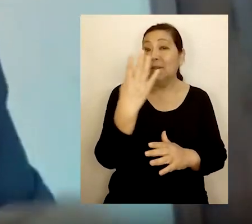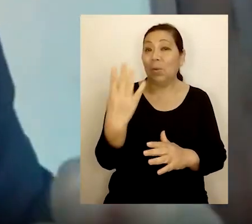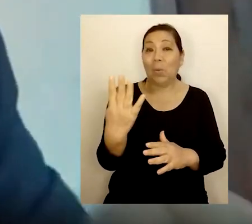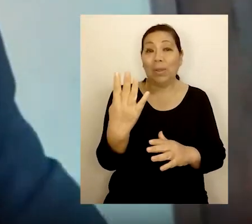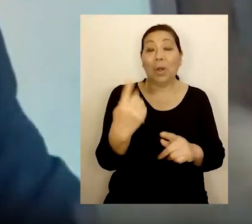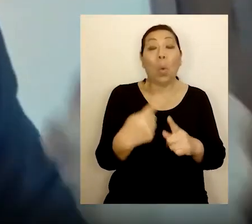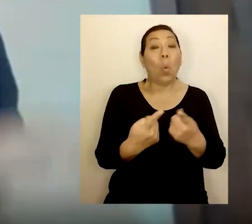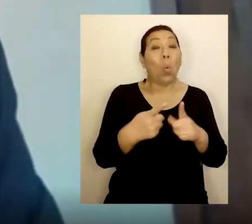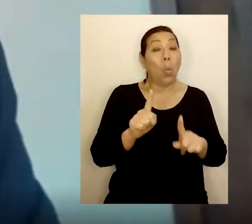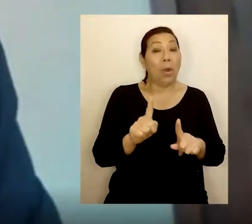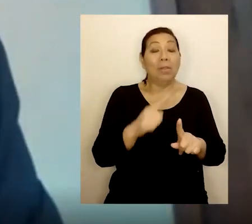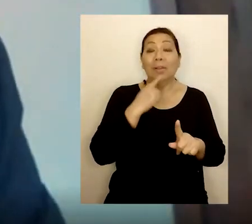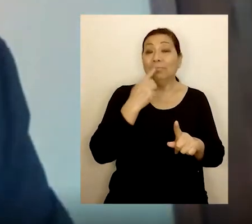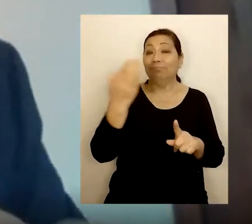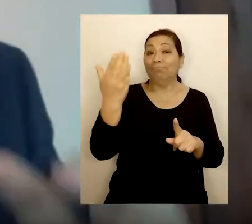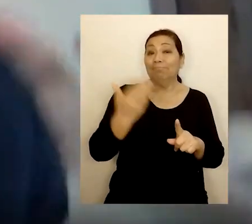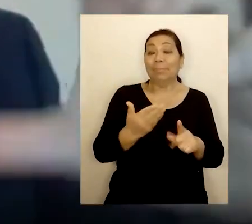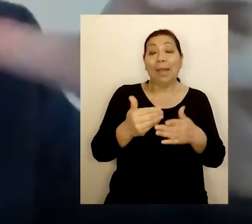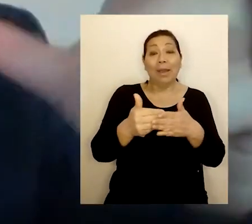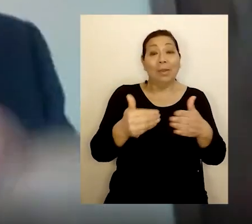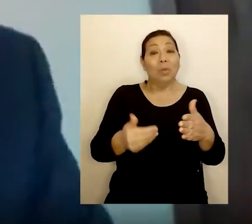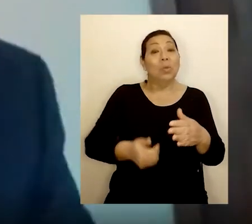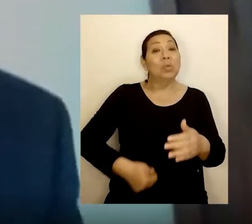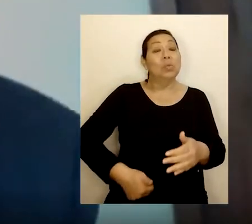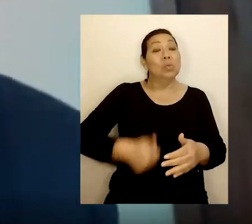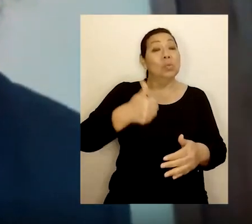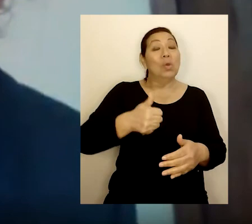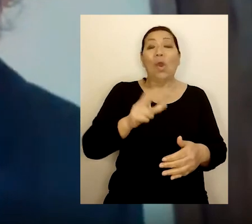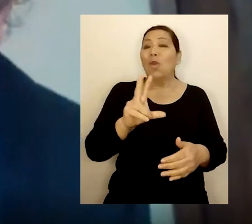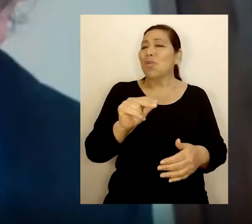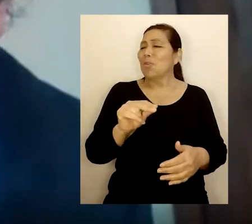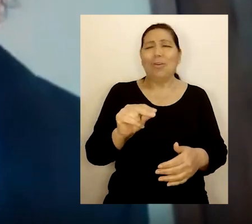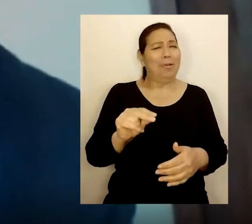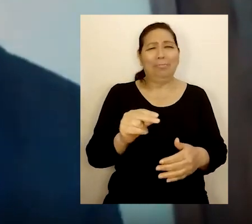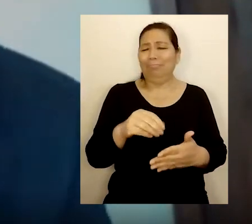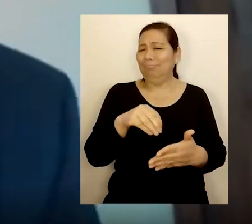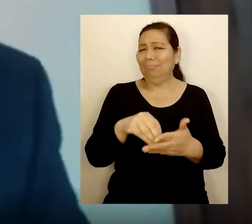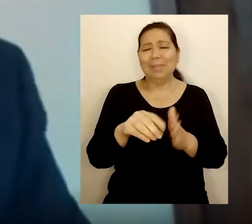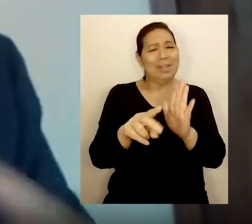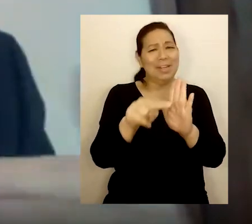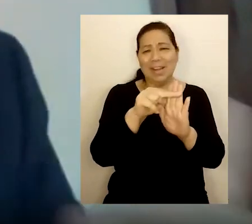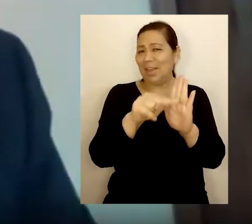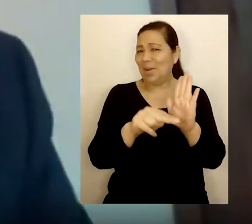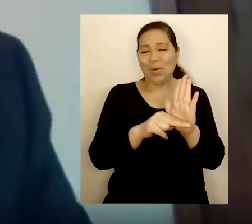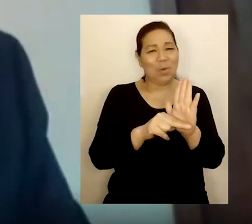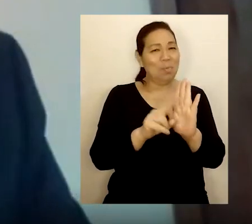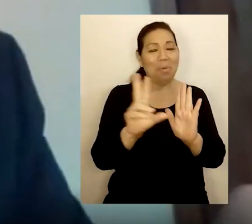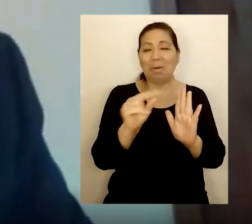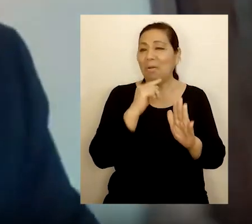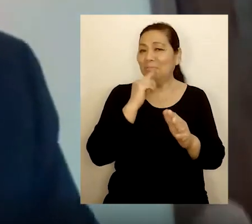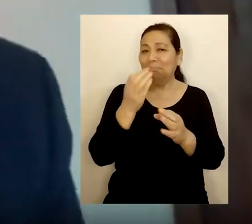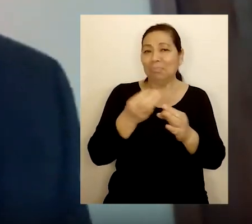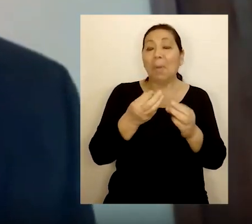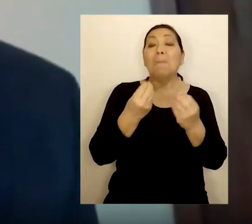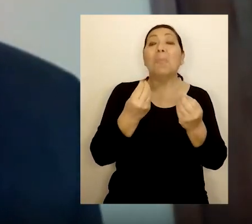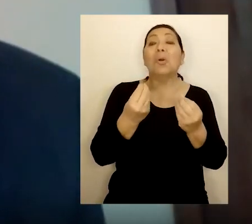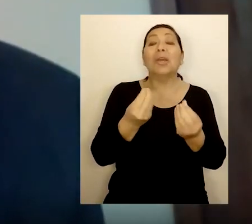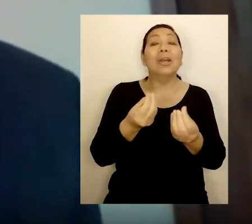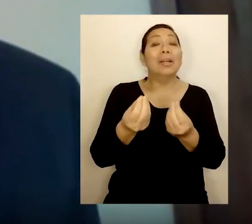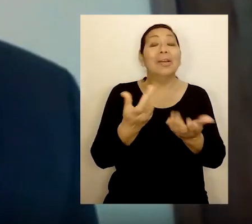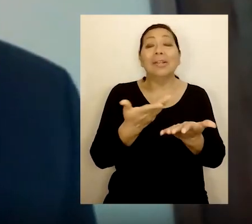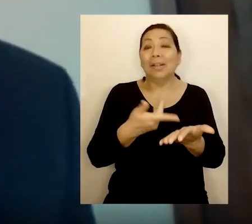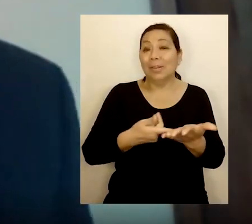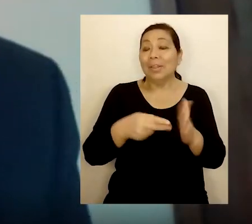44. Y cuando ellos impugnaron ante la Corte Suprema, no se debe aplicar esa norma, no sustentaron por qué no se